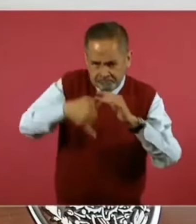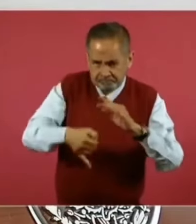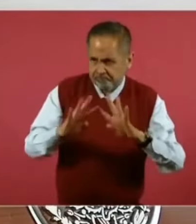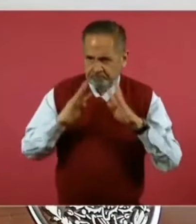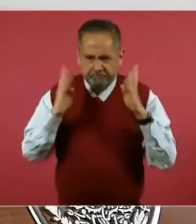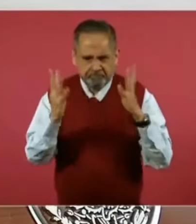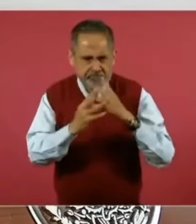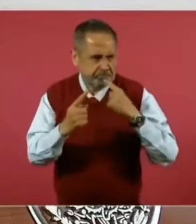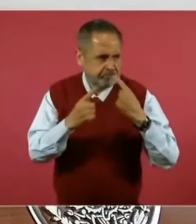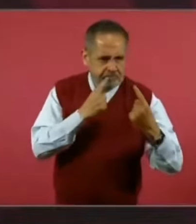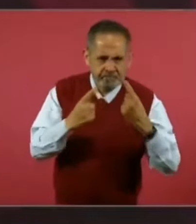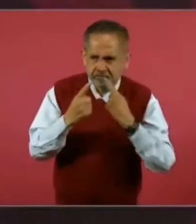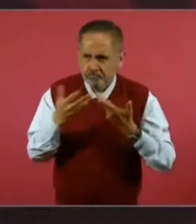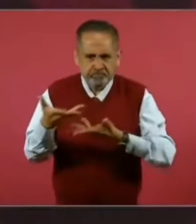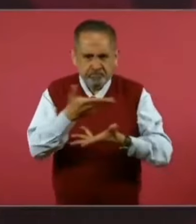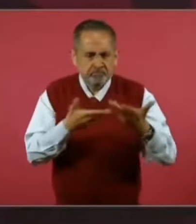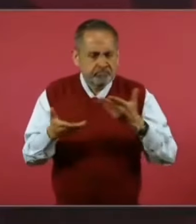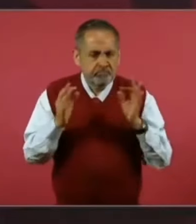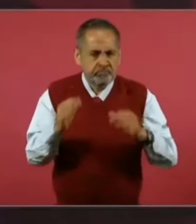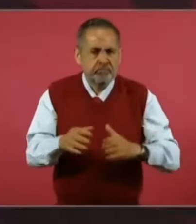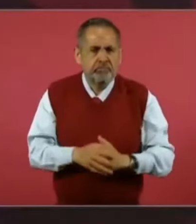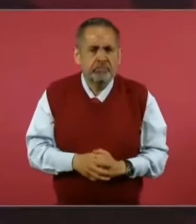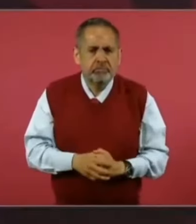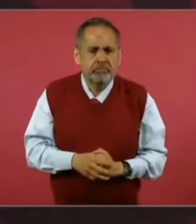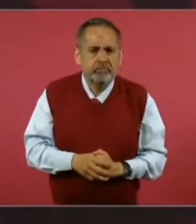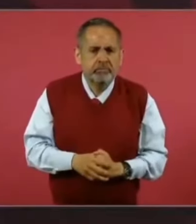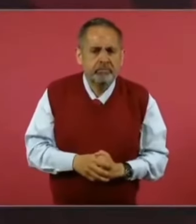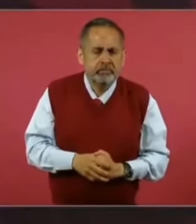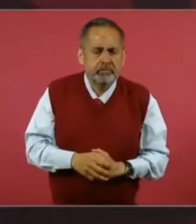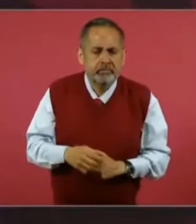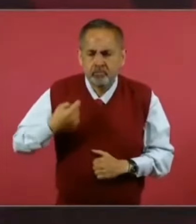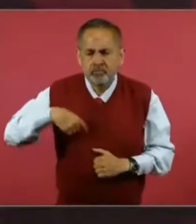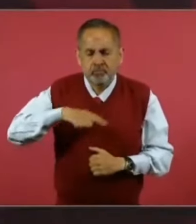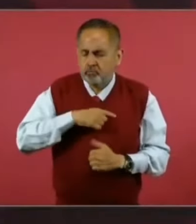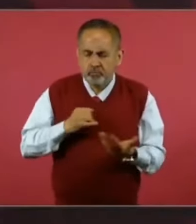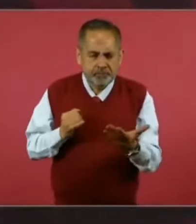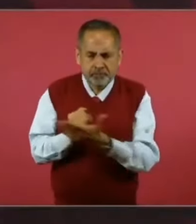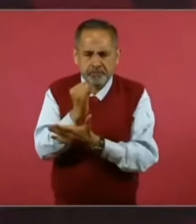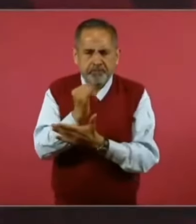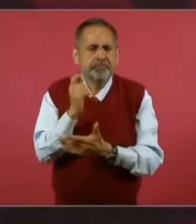más nosotros eh tomamos una decisión